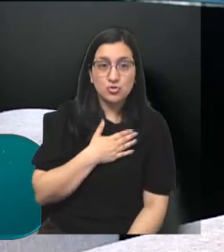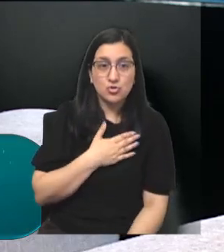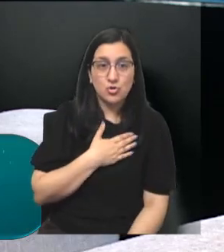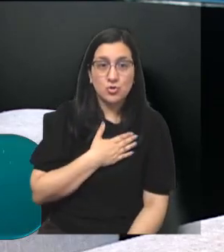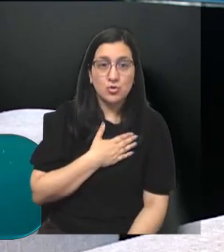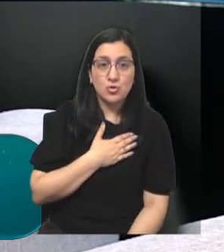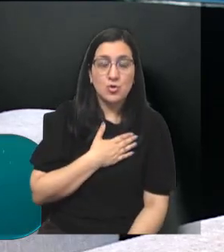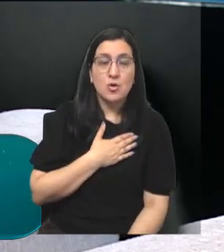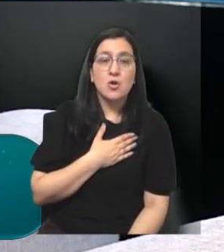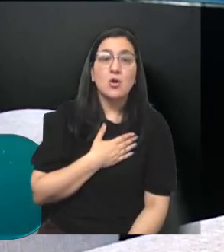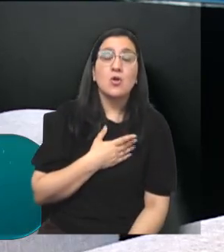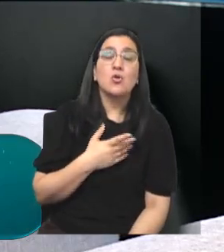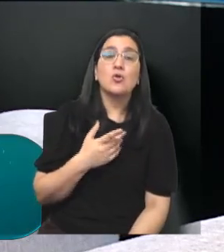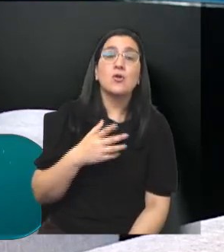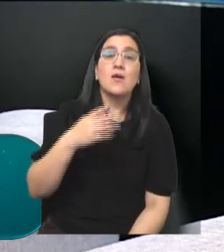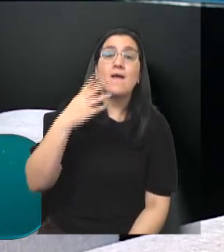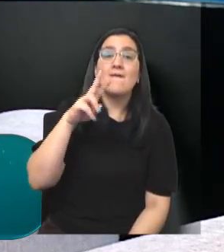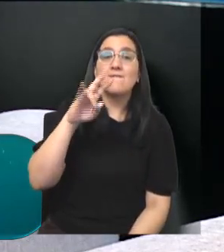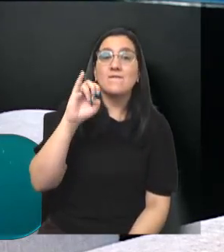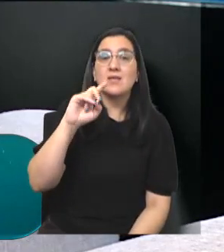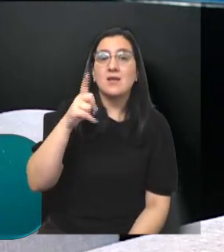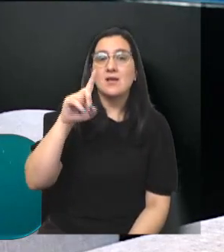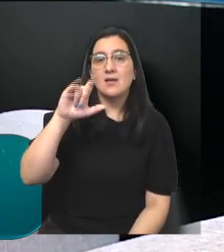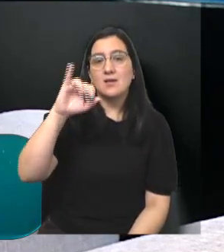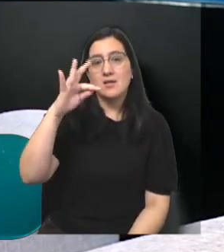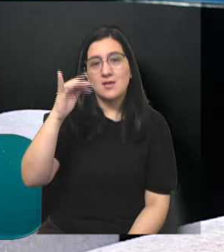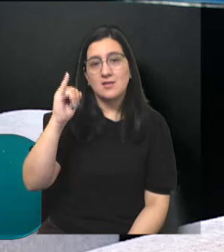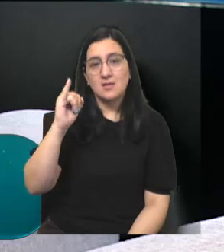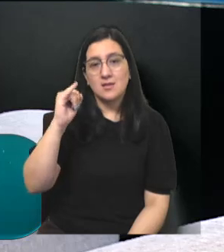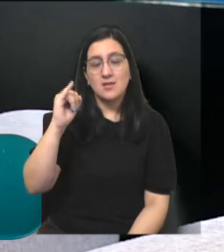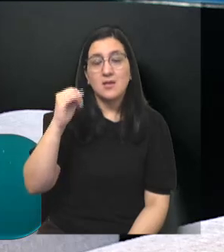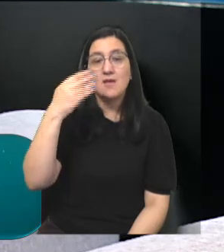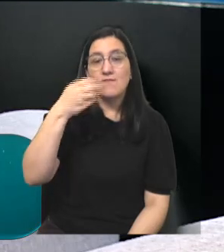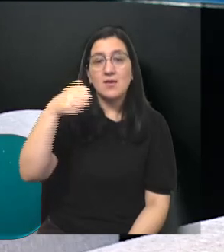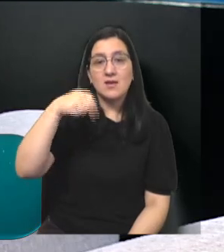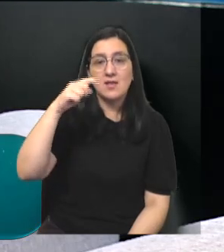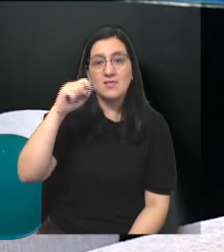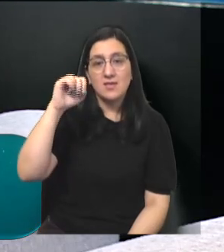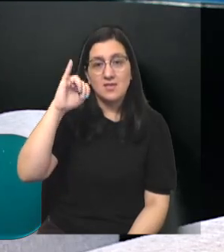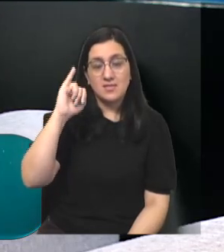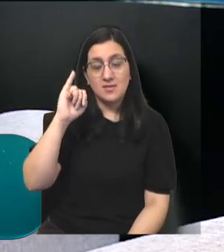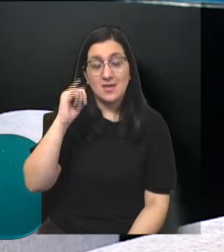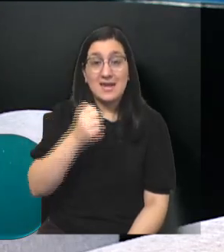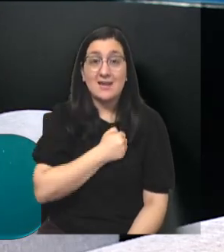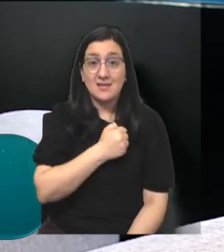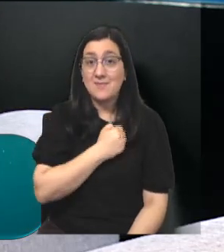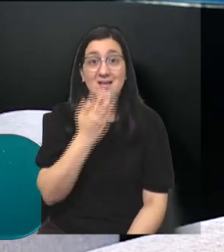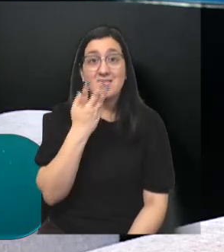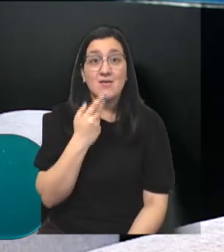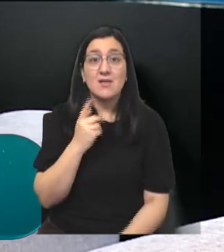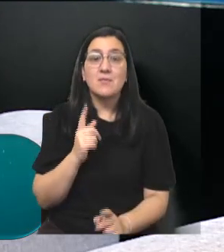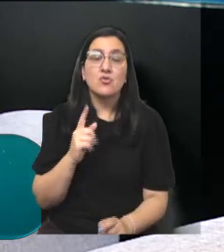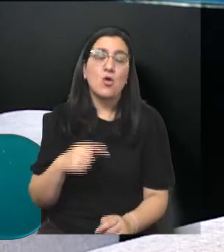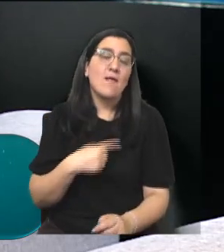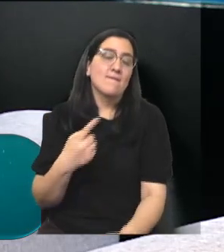de Biglietti y Benedetti en Artigas lo gasté, ¿viste? Y me encantaba ese encuentro. Y a su vez yo vengo de la tradición esa de, por ejemplo, toda la